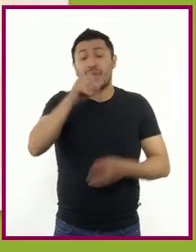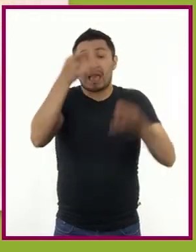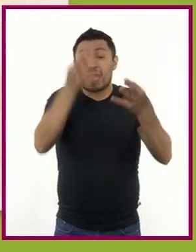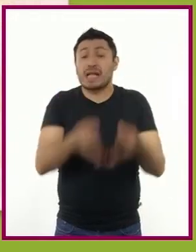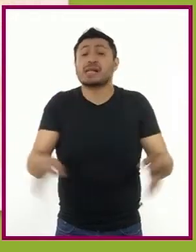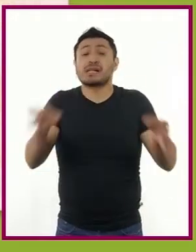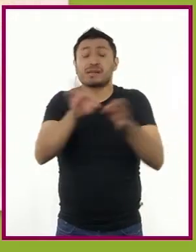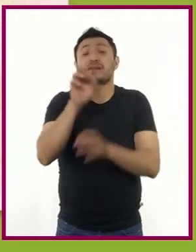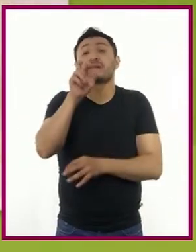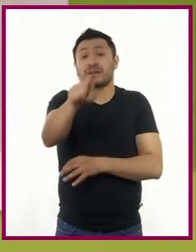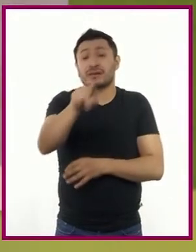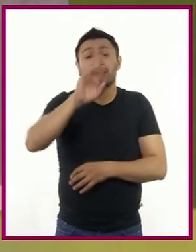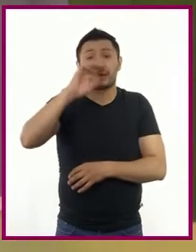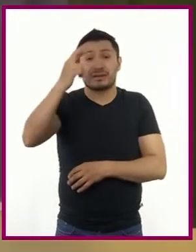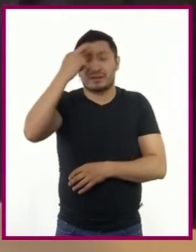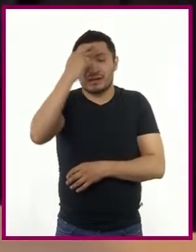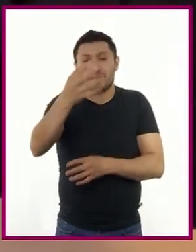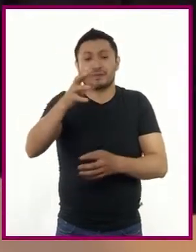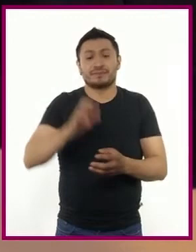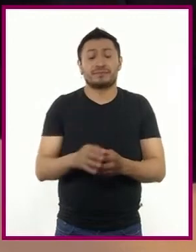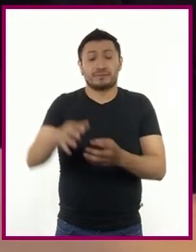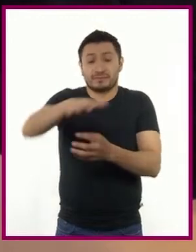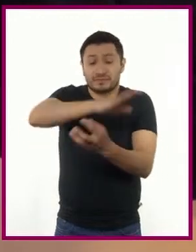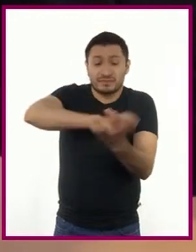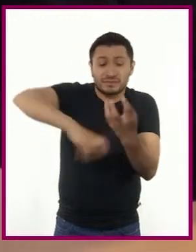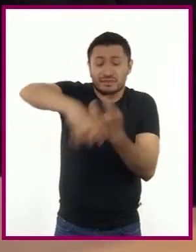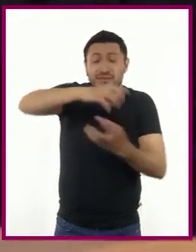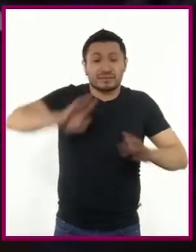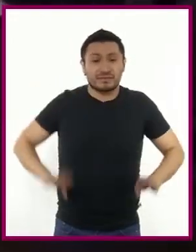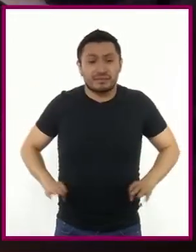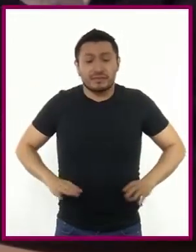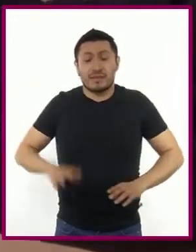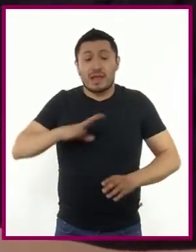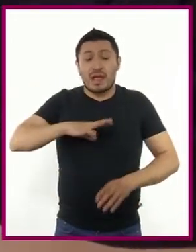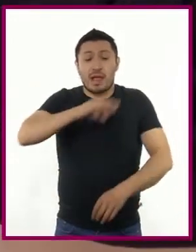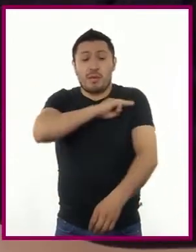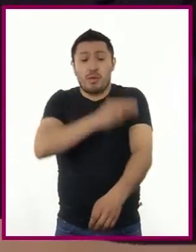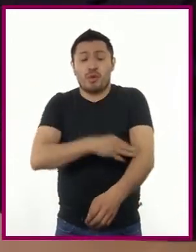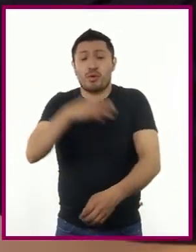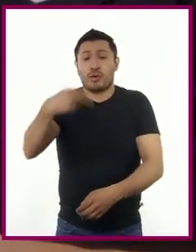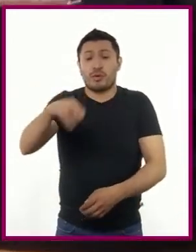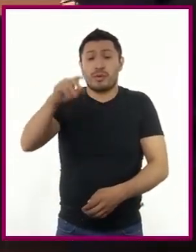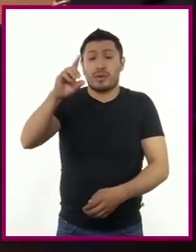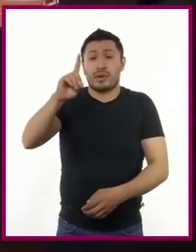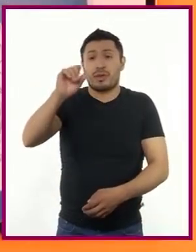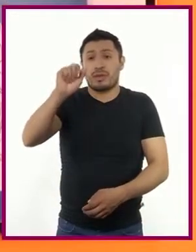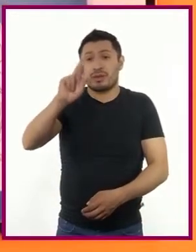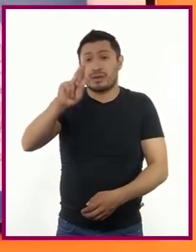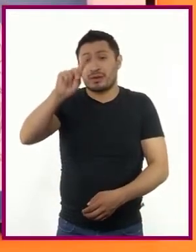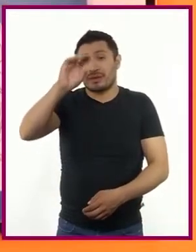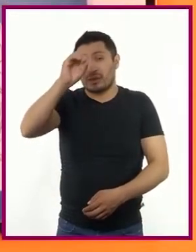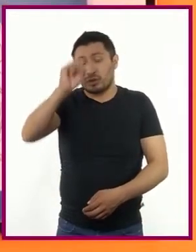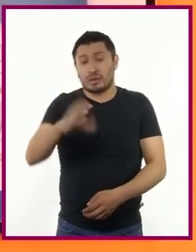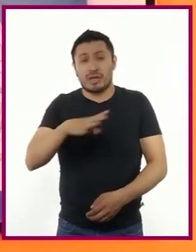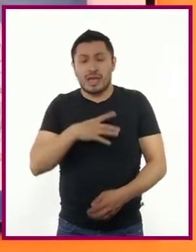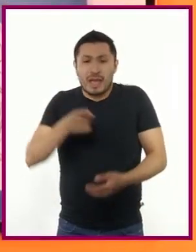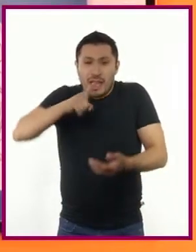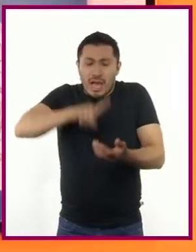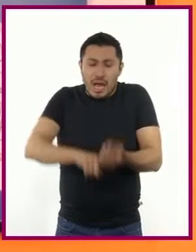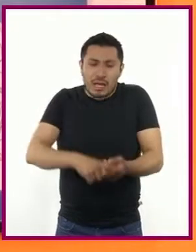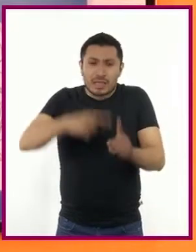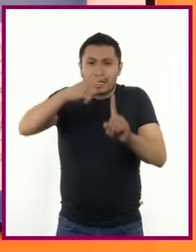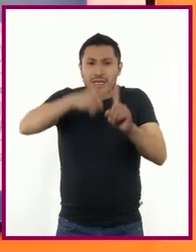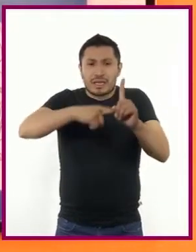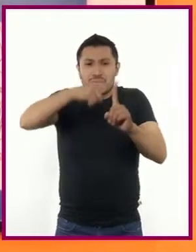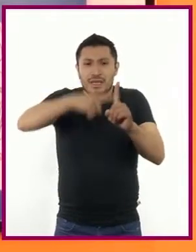importante mencionar que en la estructura del escroto hay un músculo llamado dartos, que mantiene a los testículos a temperatura